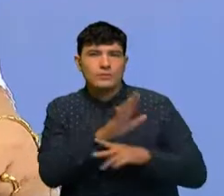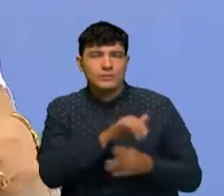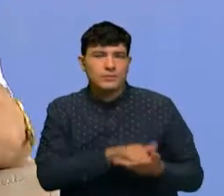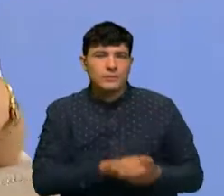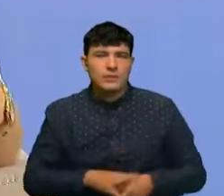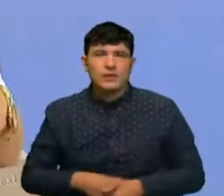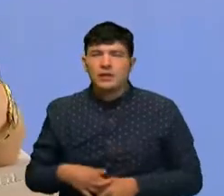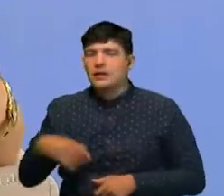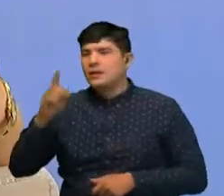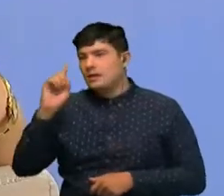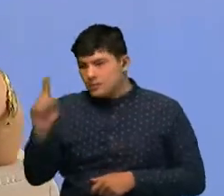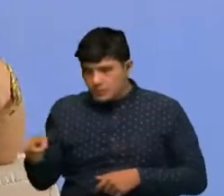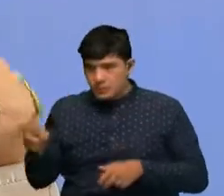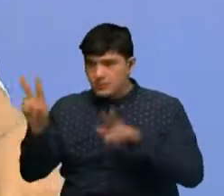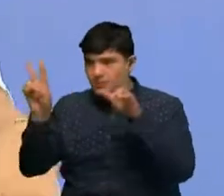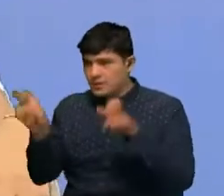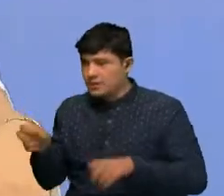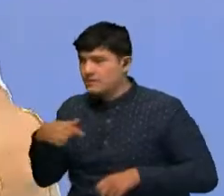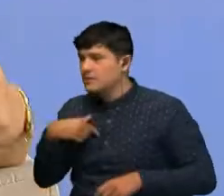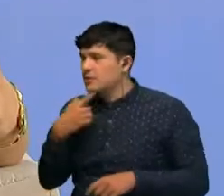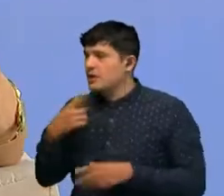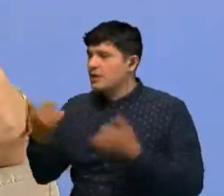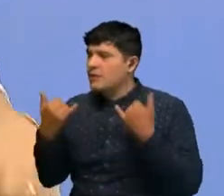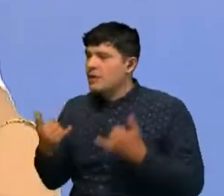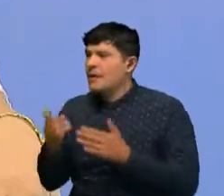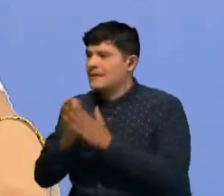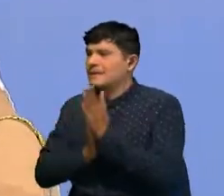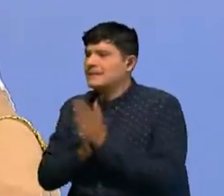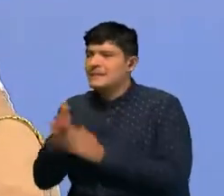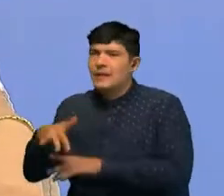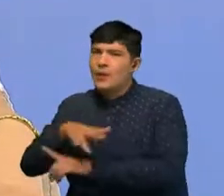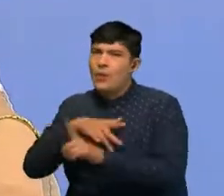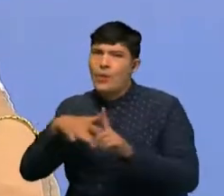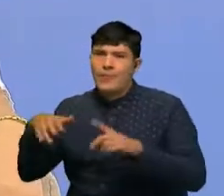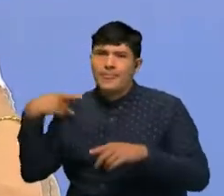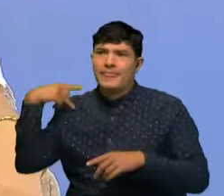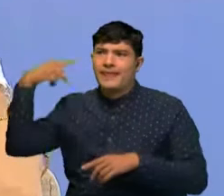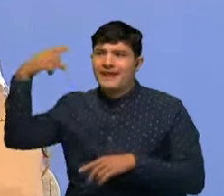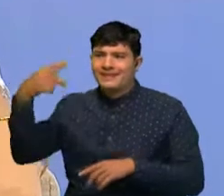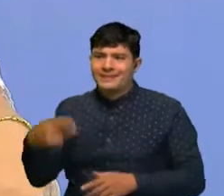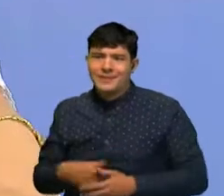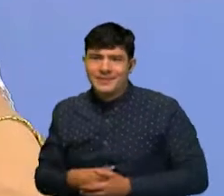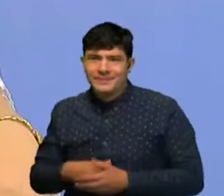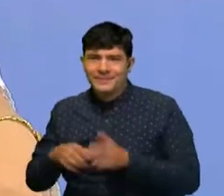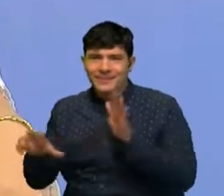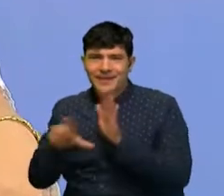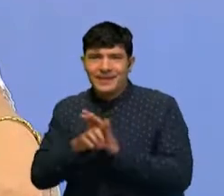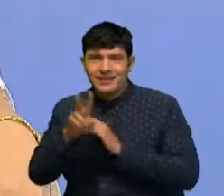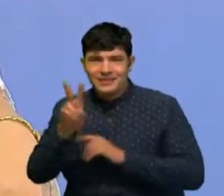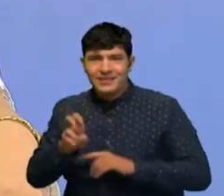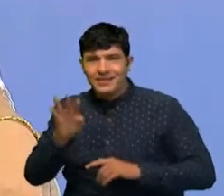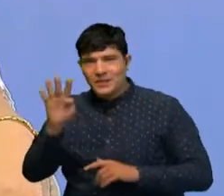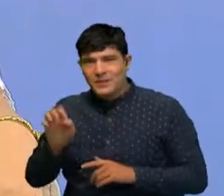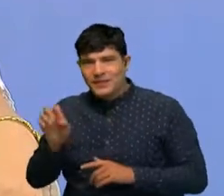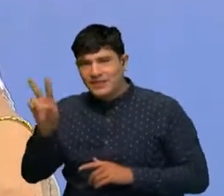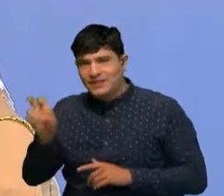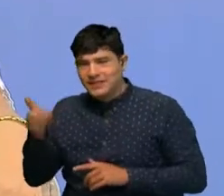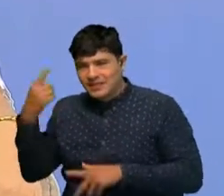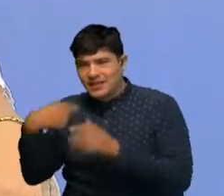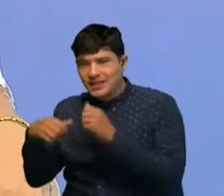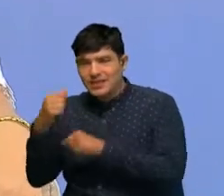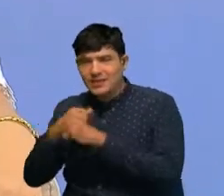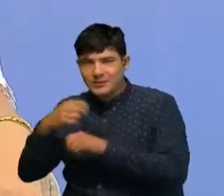que yo digo es candente en este momento o en este contexto histórico. La ley 797 del 2003